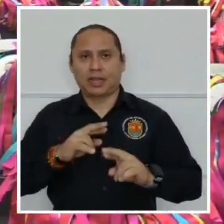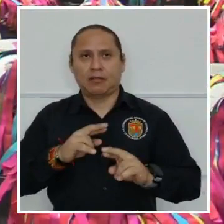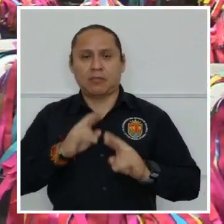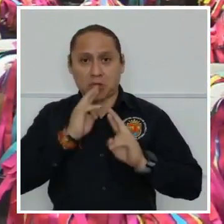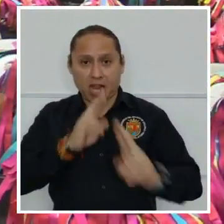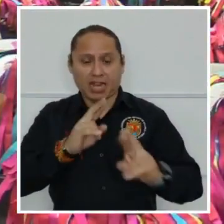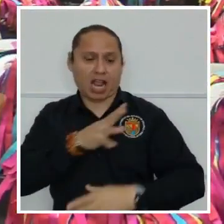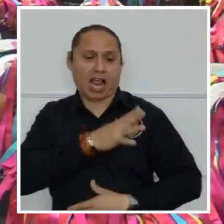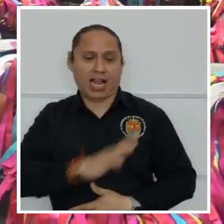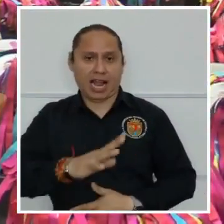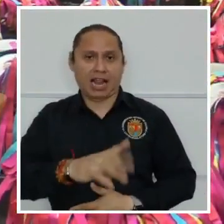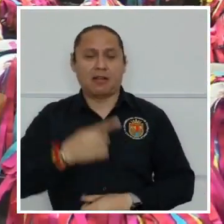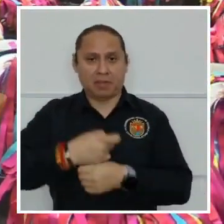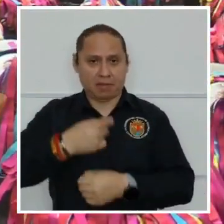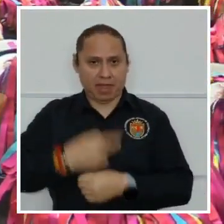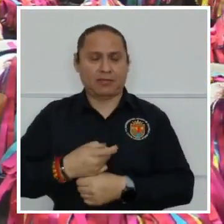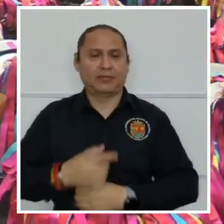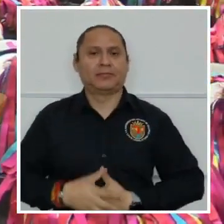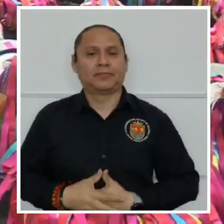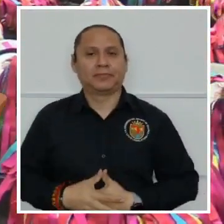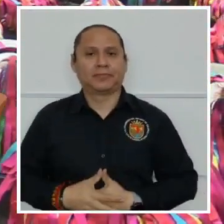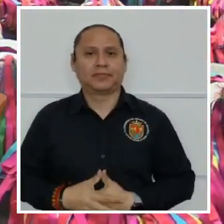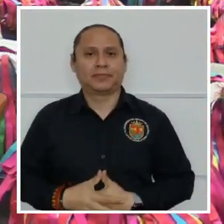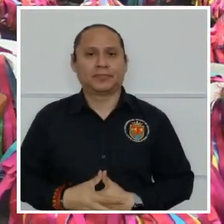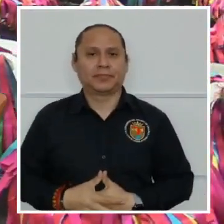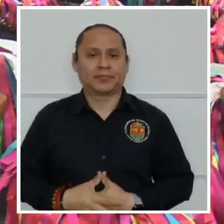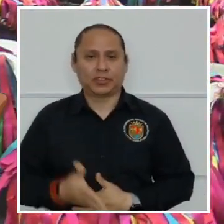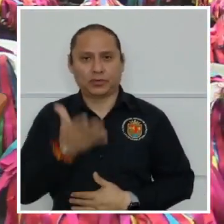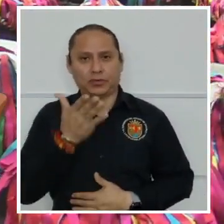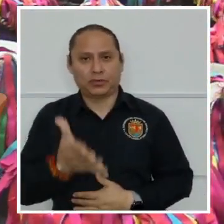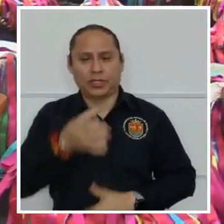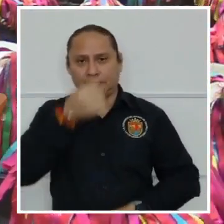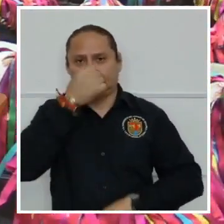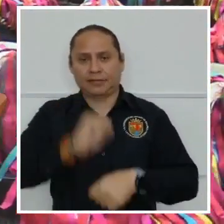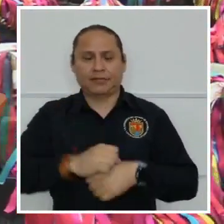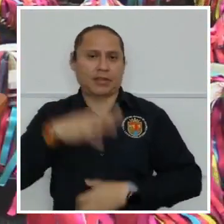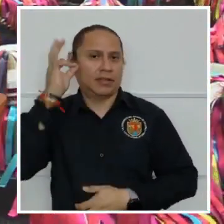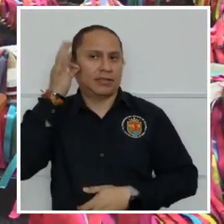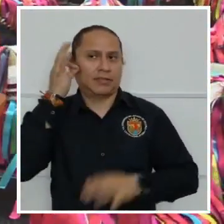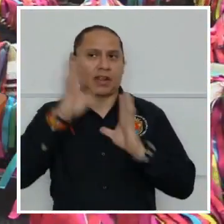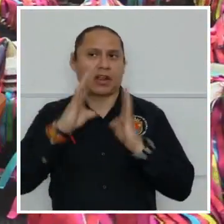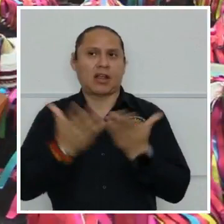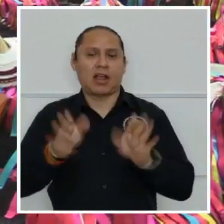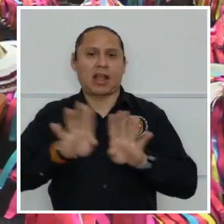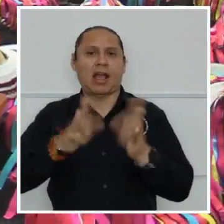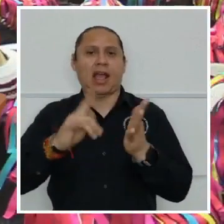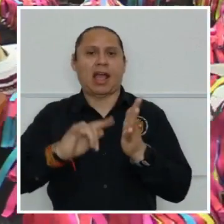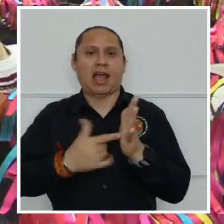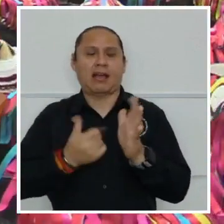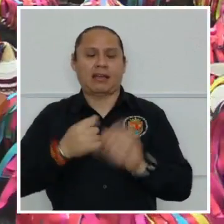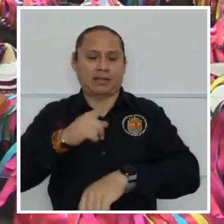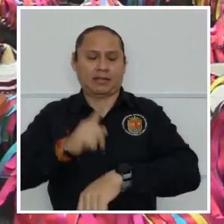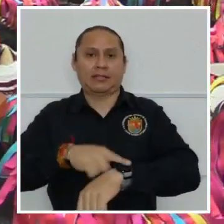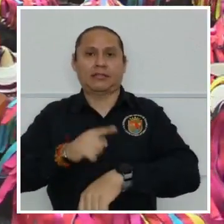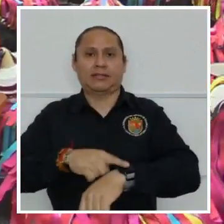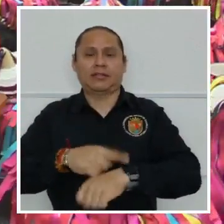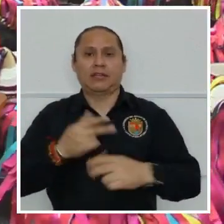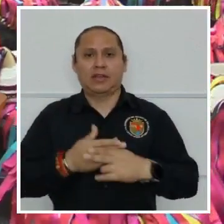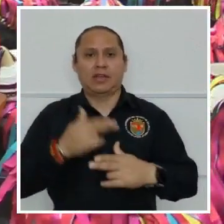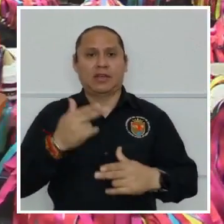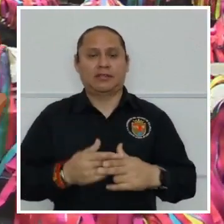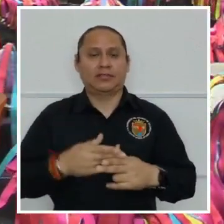lo general el dictamen presentado, por lo que solicito a la Secretaría de Servicios Parlamentarios abra el